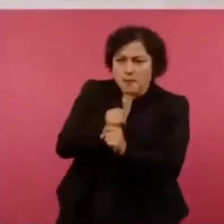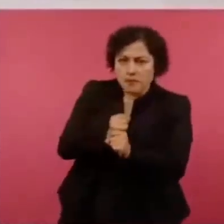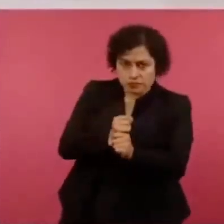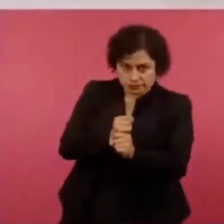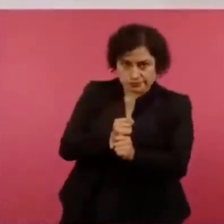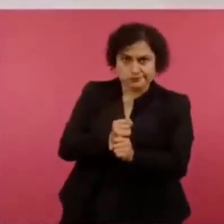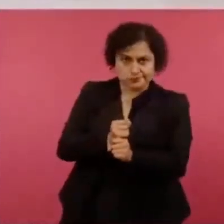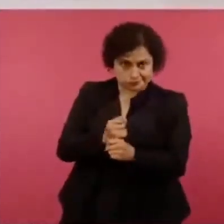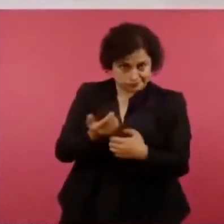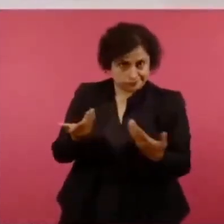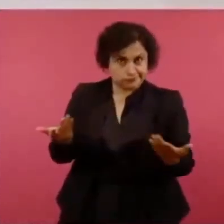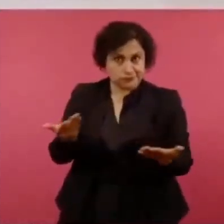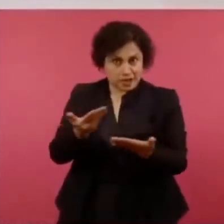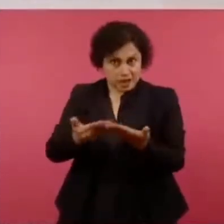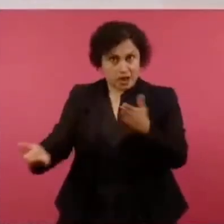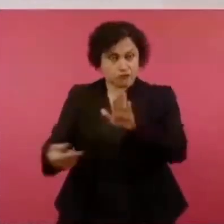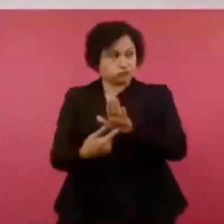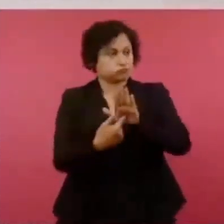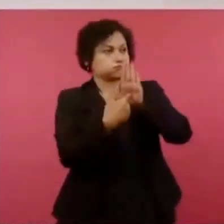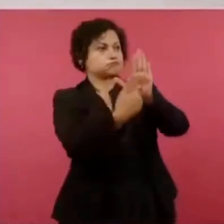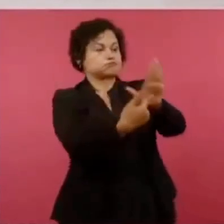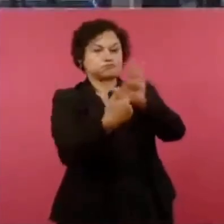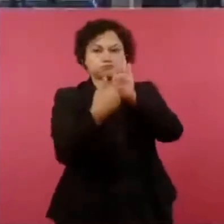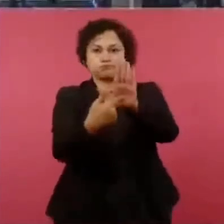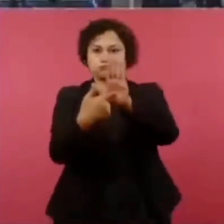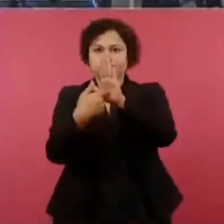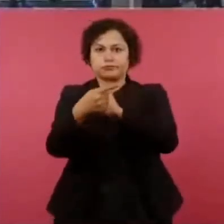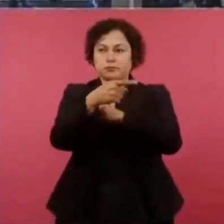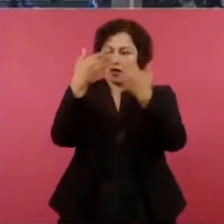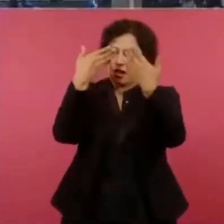y no puedo decir otras cosas, pero